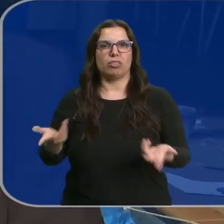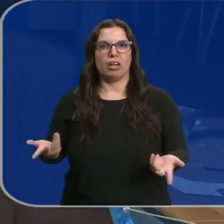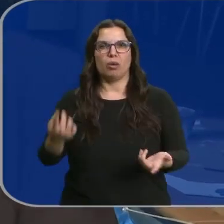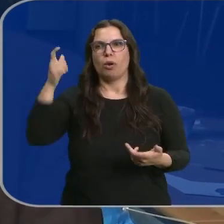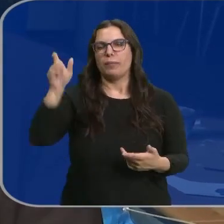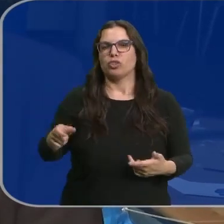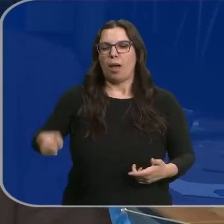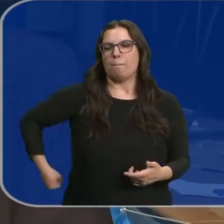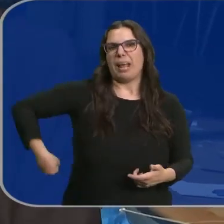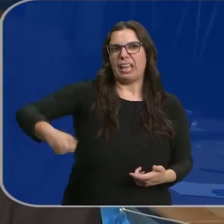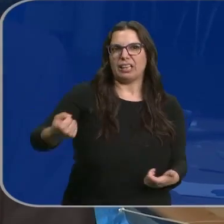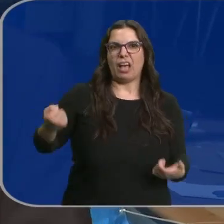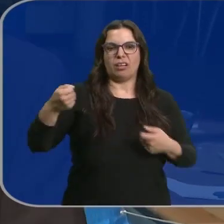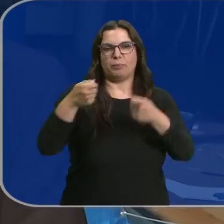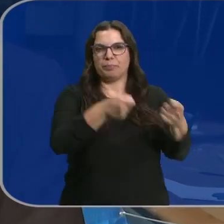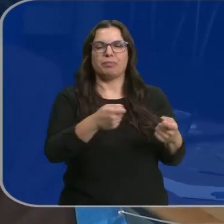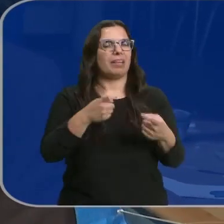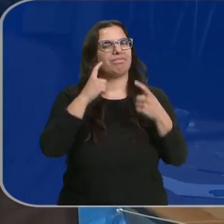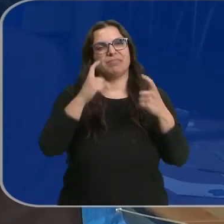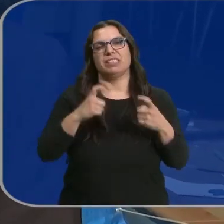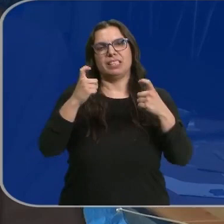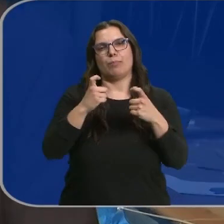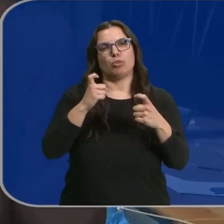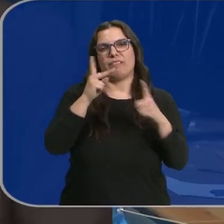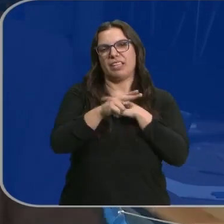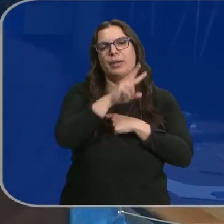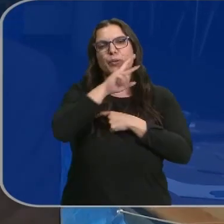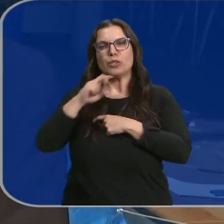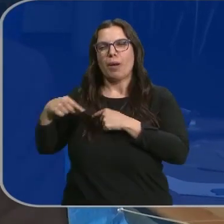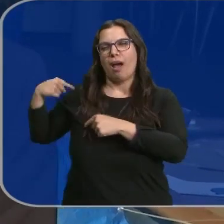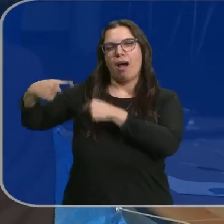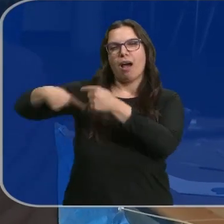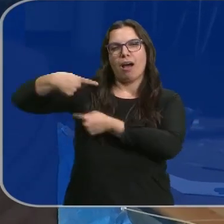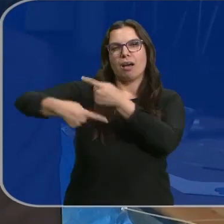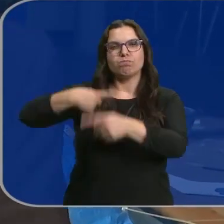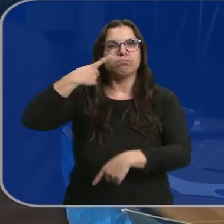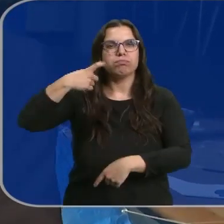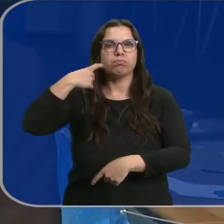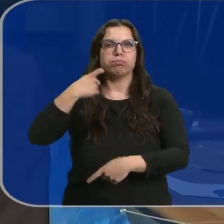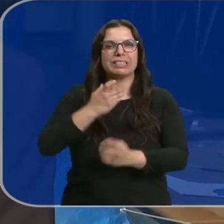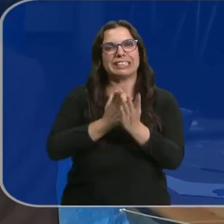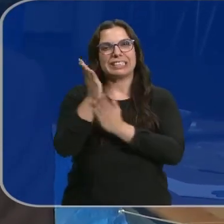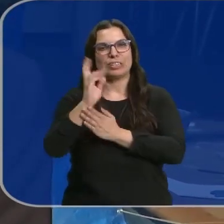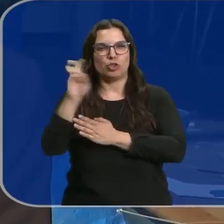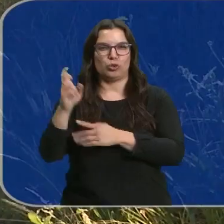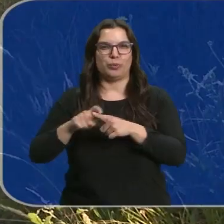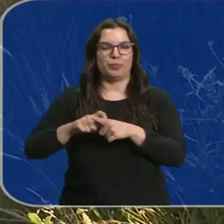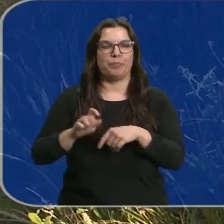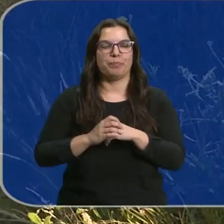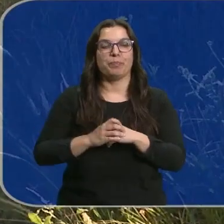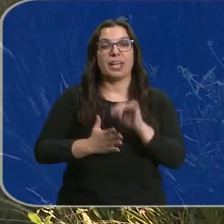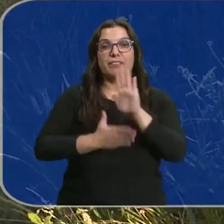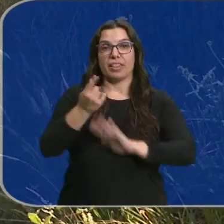alguien, descarga maletas. Tratamos de conservar lo que siempre hemos querido, otro tipo de acogida, ¿no?